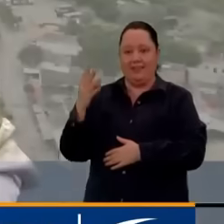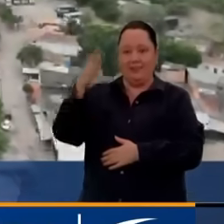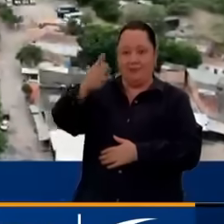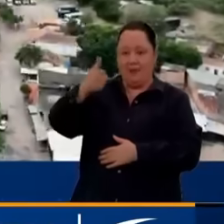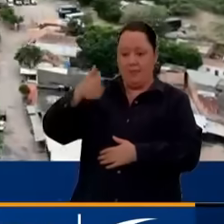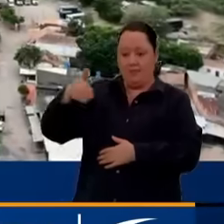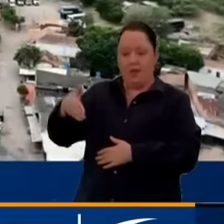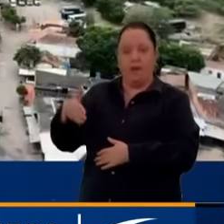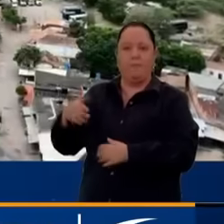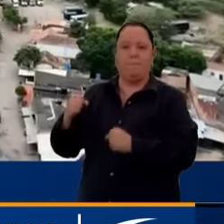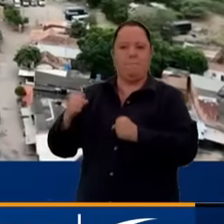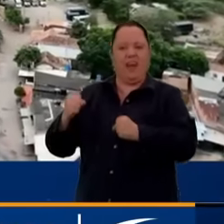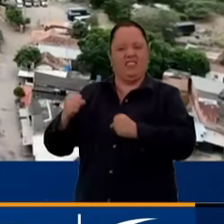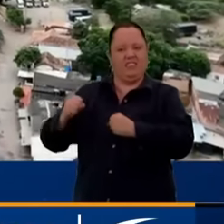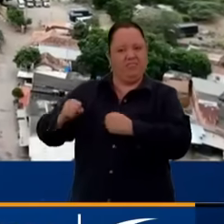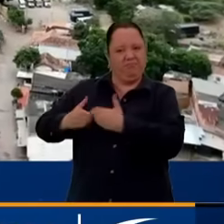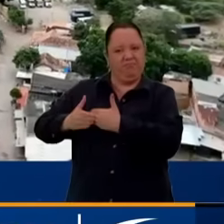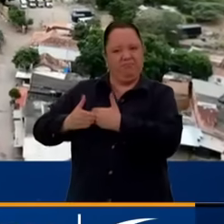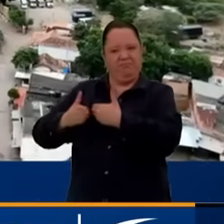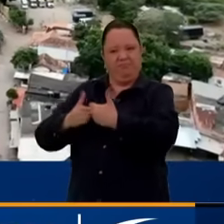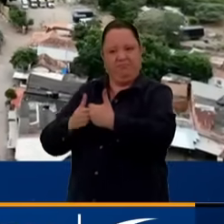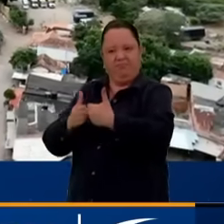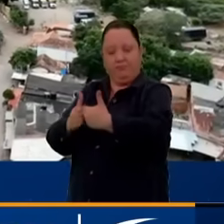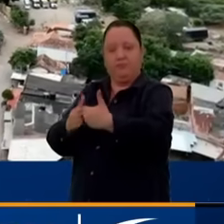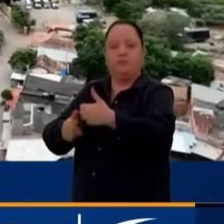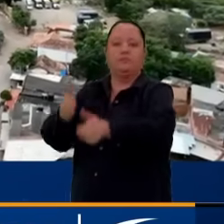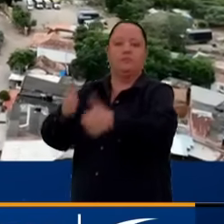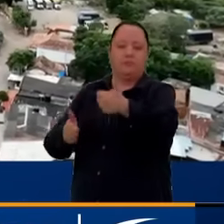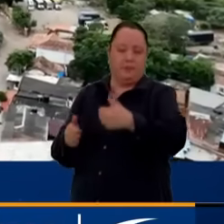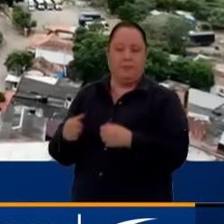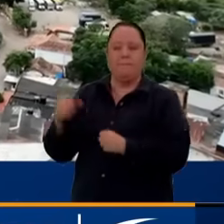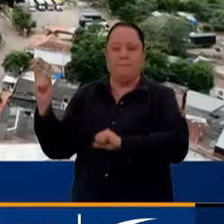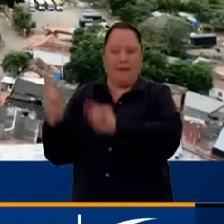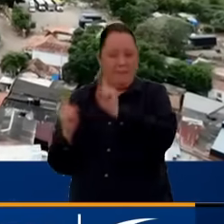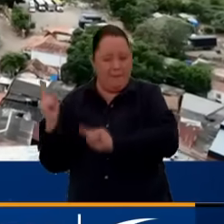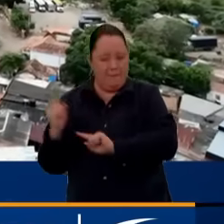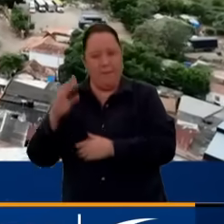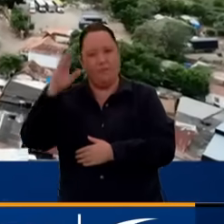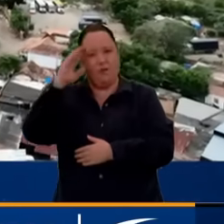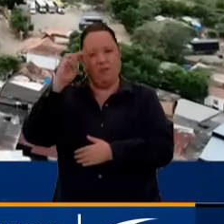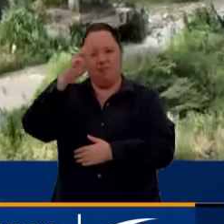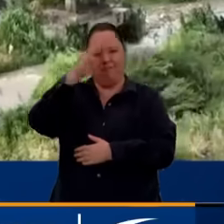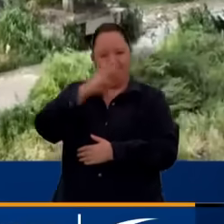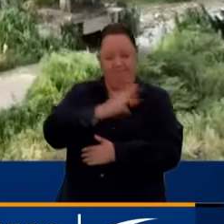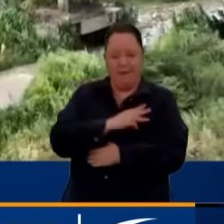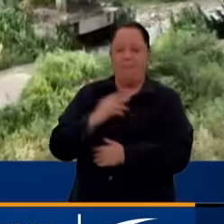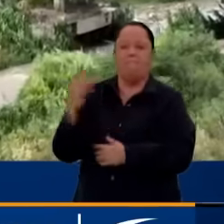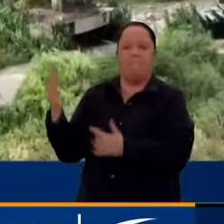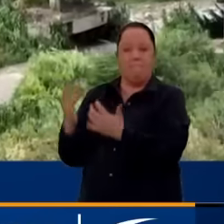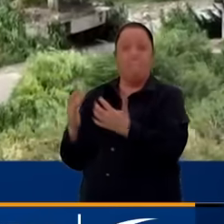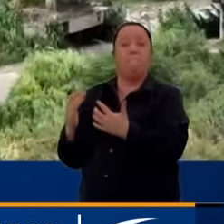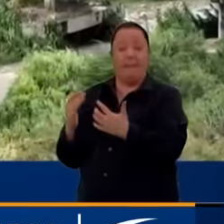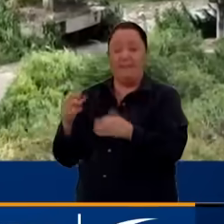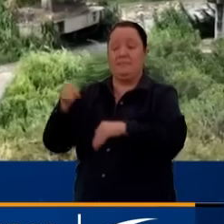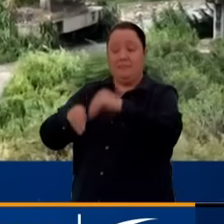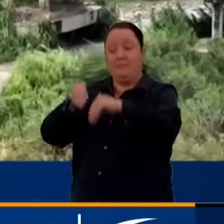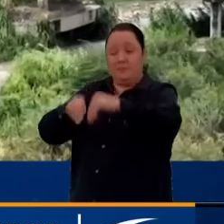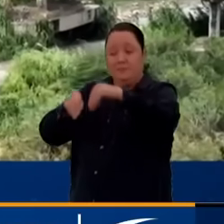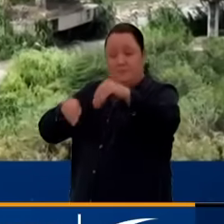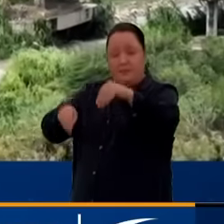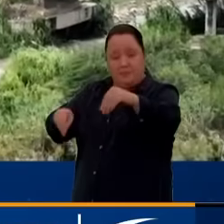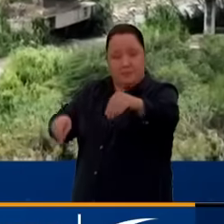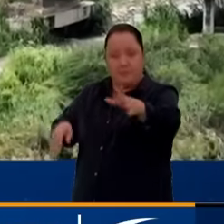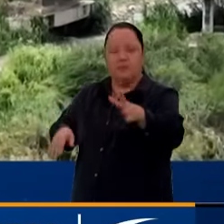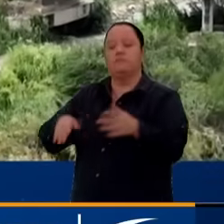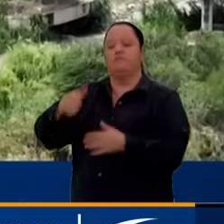con mayor refuerzo de las autoridades, más hombres de la policía y del ejército, incluso más vallas que separan a